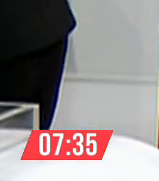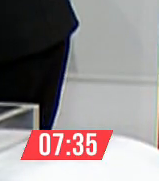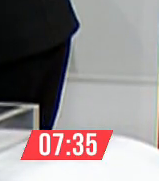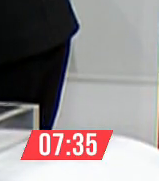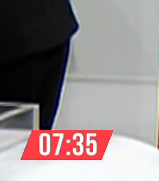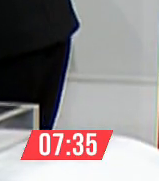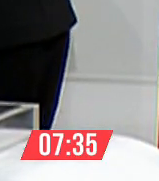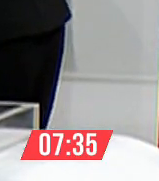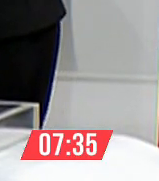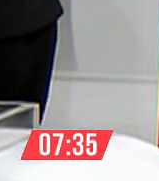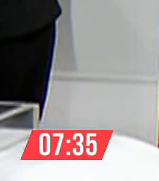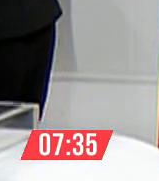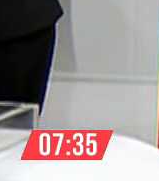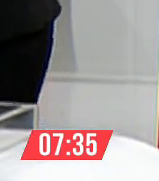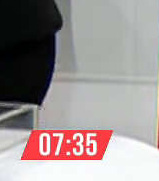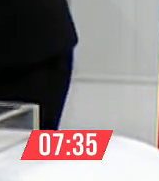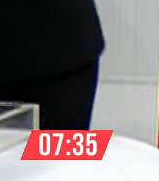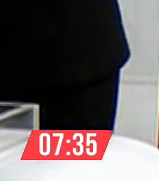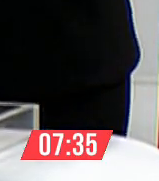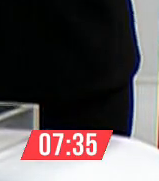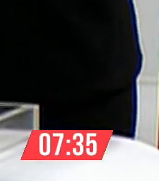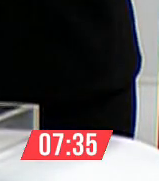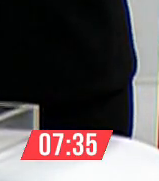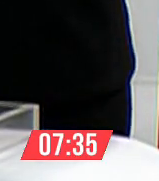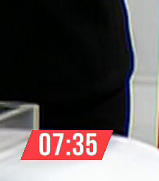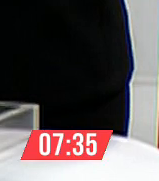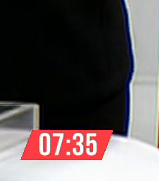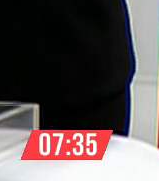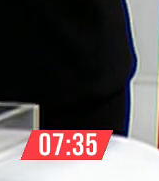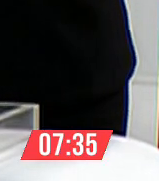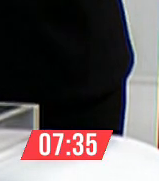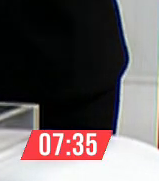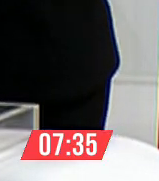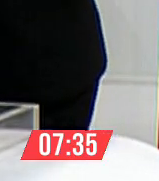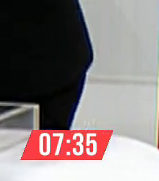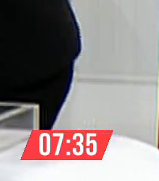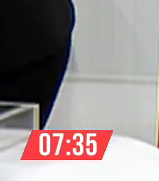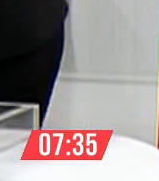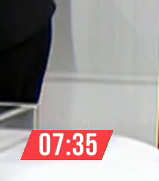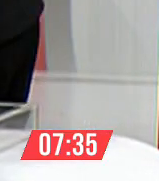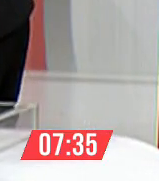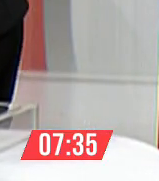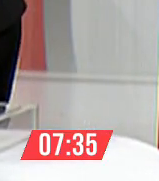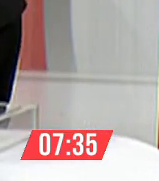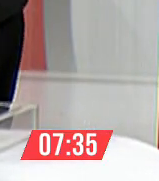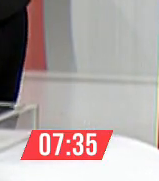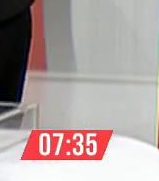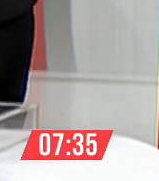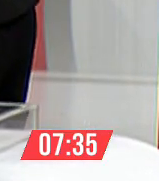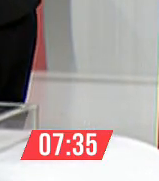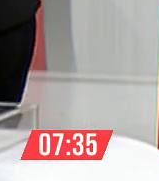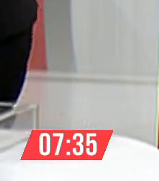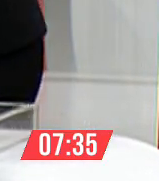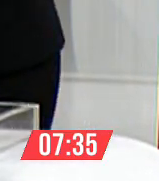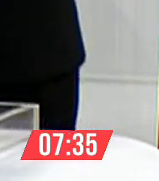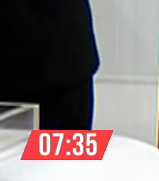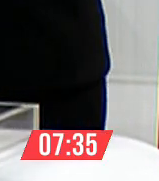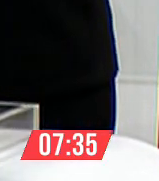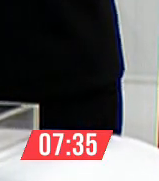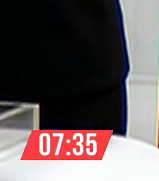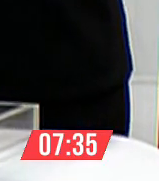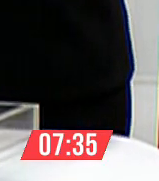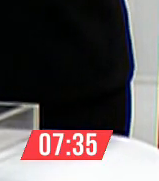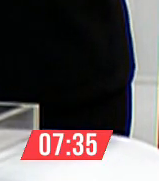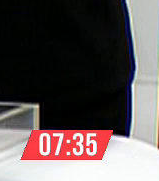se los voy a decir en este momento. Un premio de 50 millones de colones, uno de 40 millones de colones, uno de 30 millones, dos